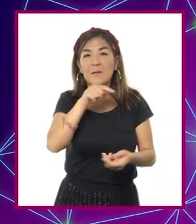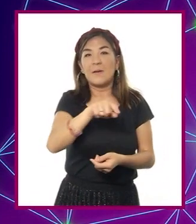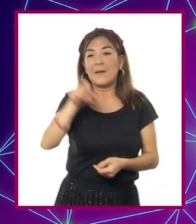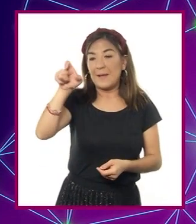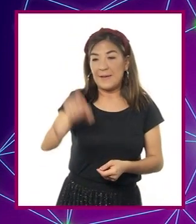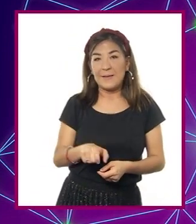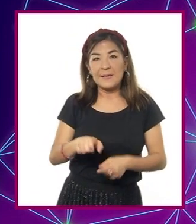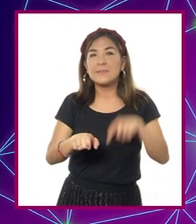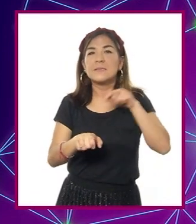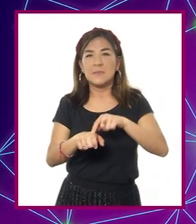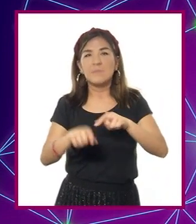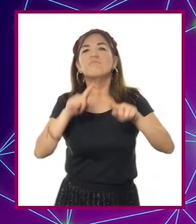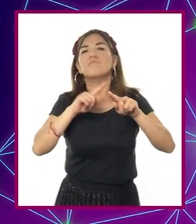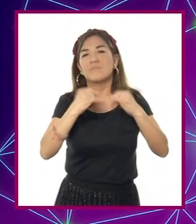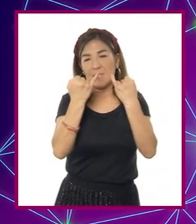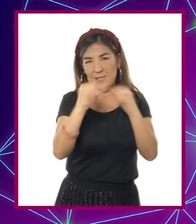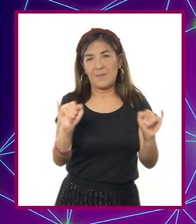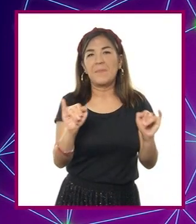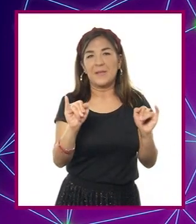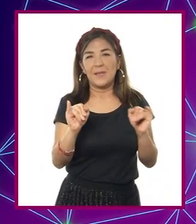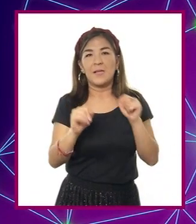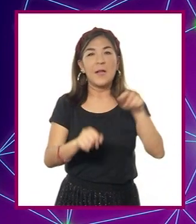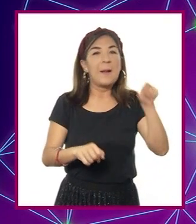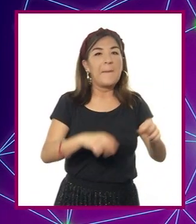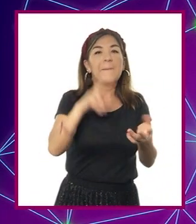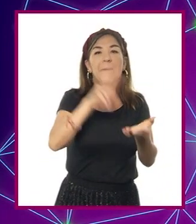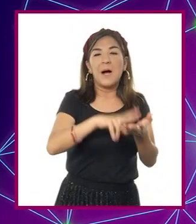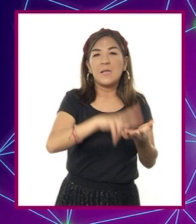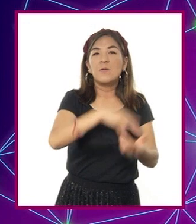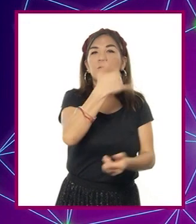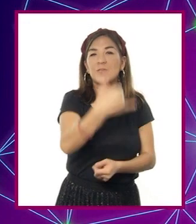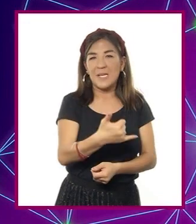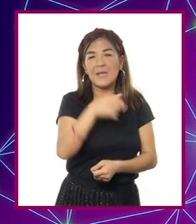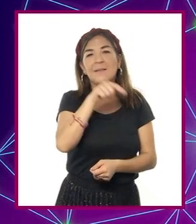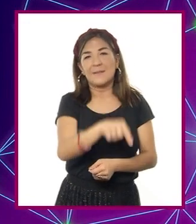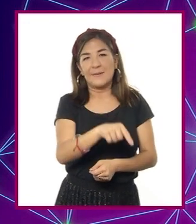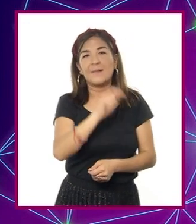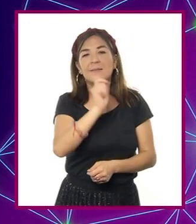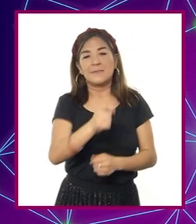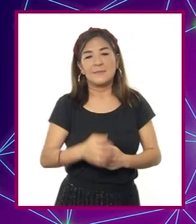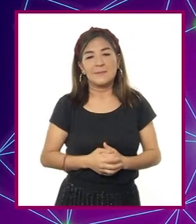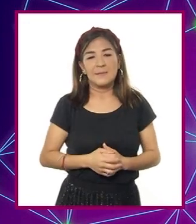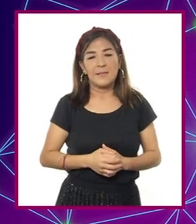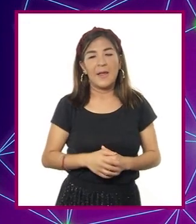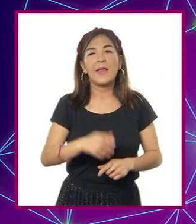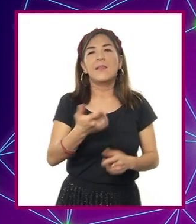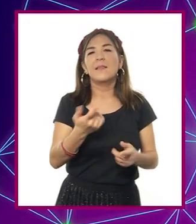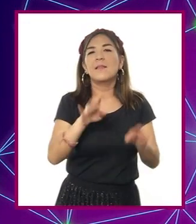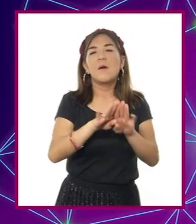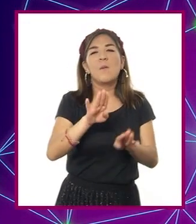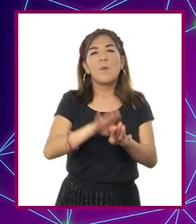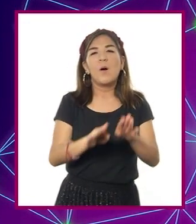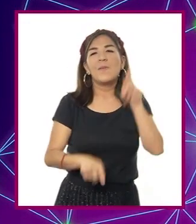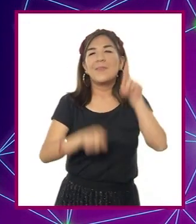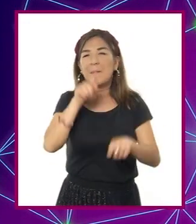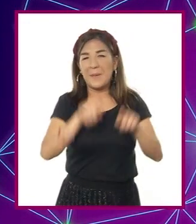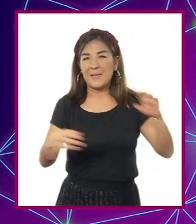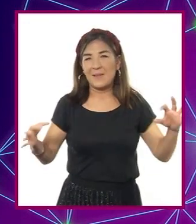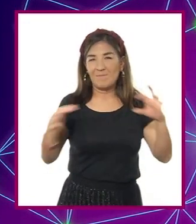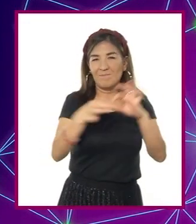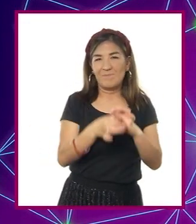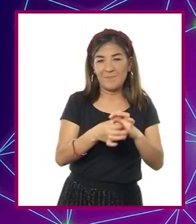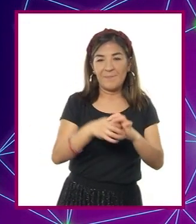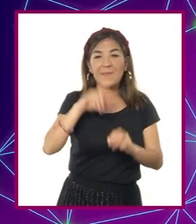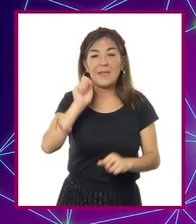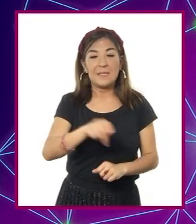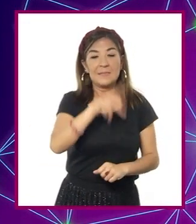X, que es la variable independiente, por el valor de Y, que es la variable dependiente. O sea, K